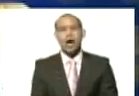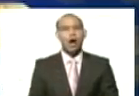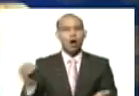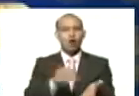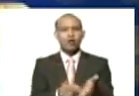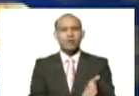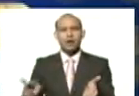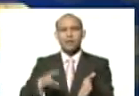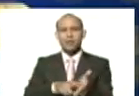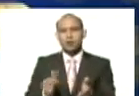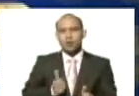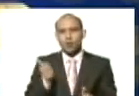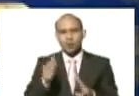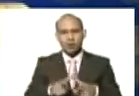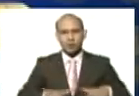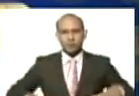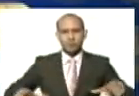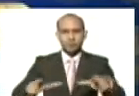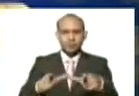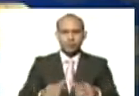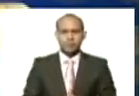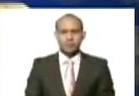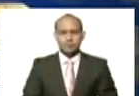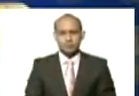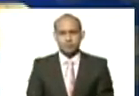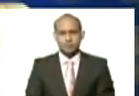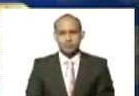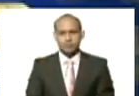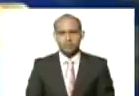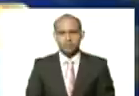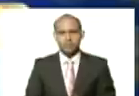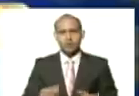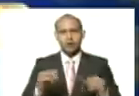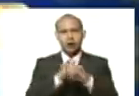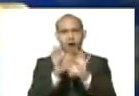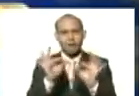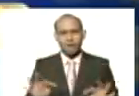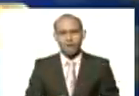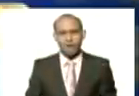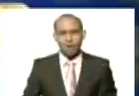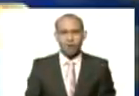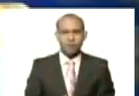la región o en la zona que haga falta, de manera